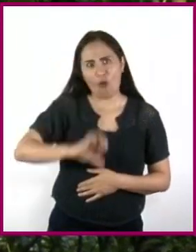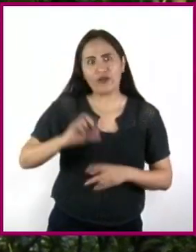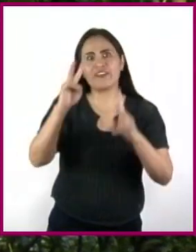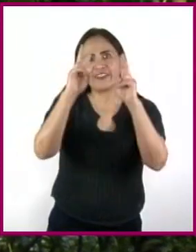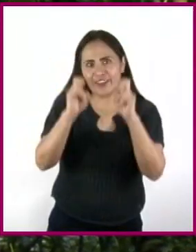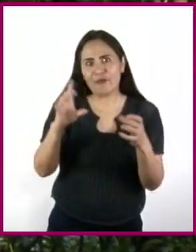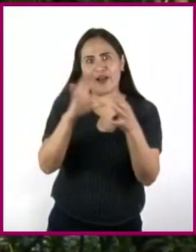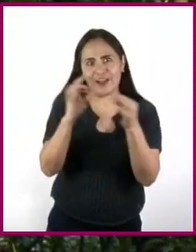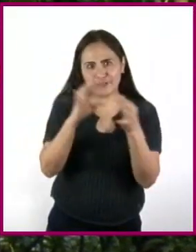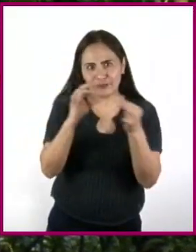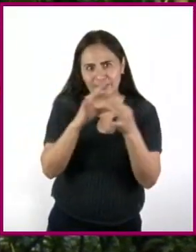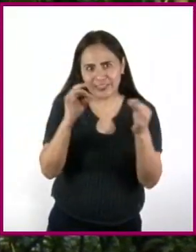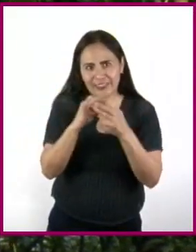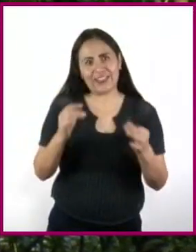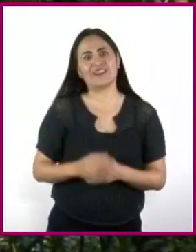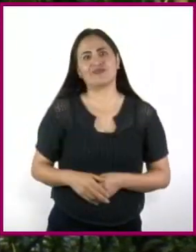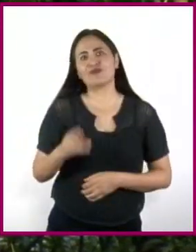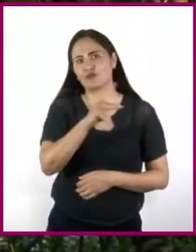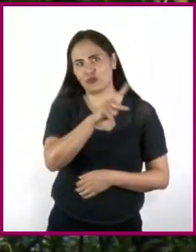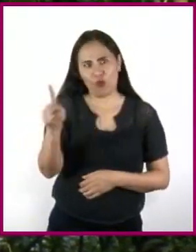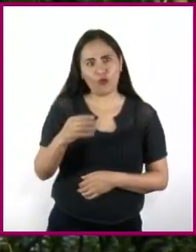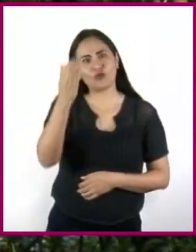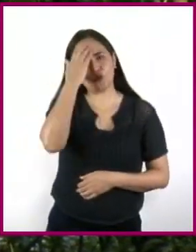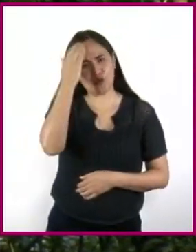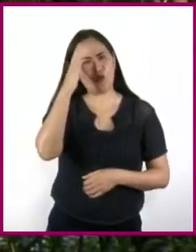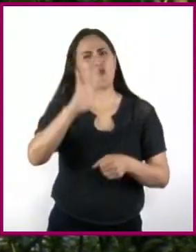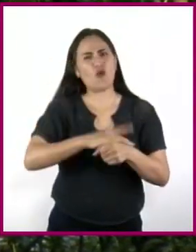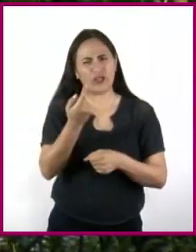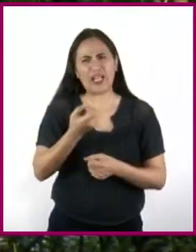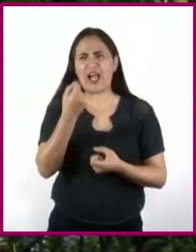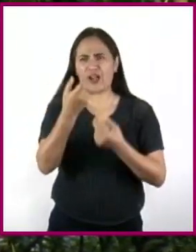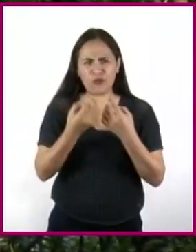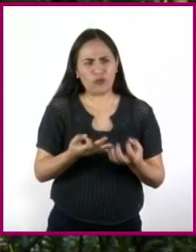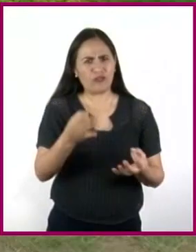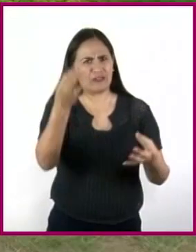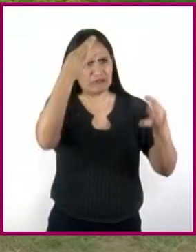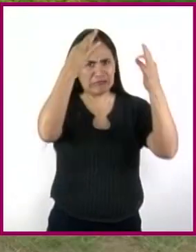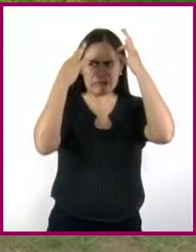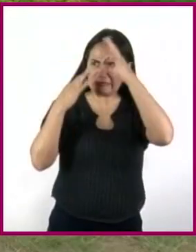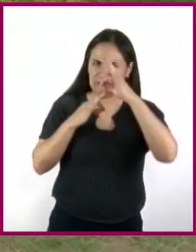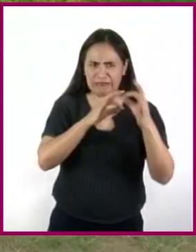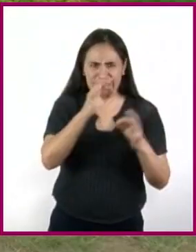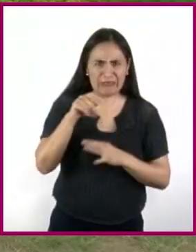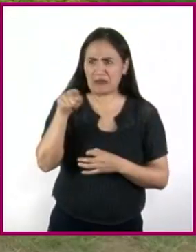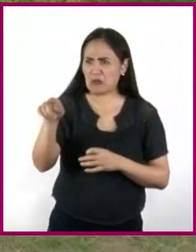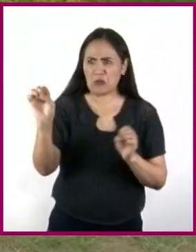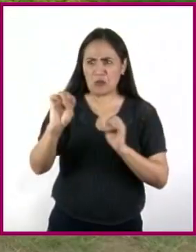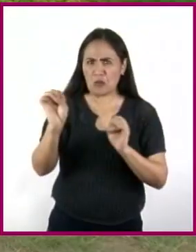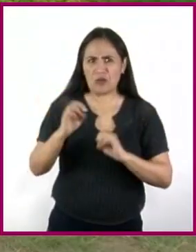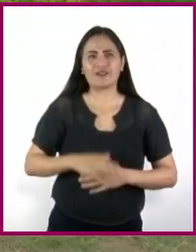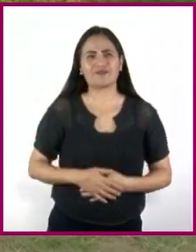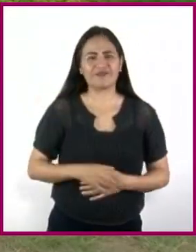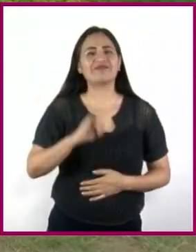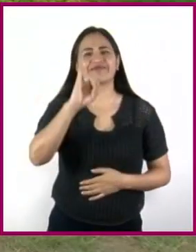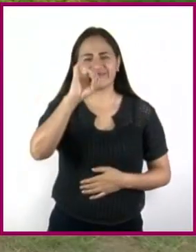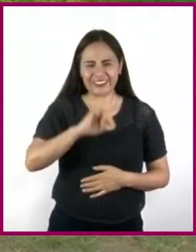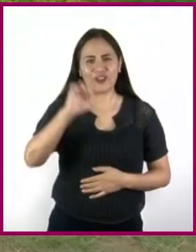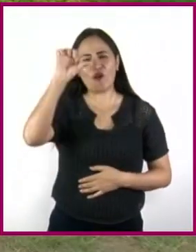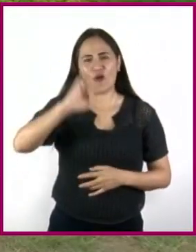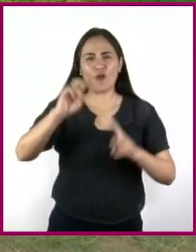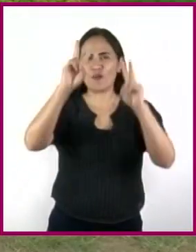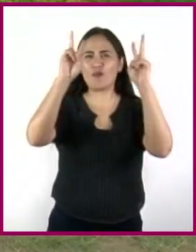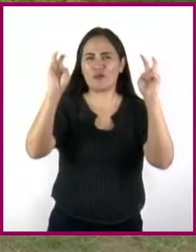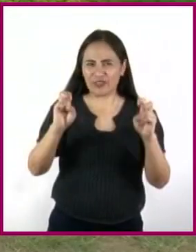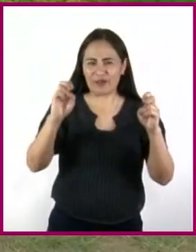esto? Sirve que todos conocemos por qué los mosquitos se te acercan con tanta insistencia. Muy buena idea. El programa de hoy es